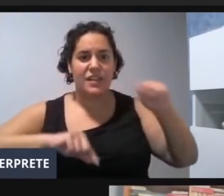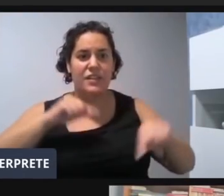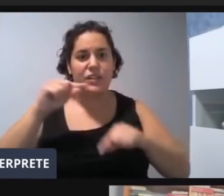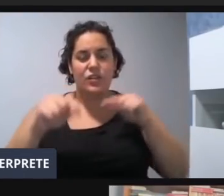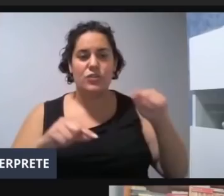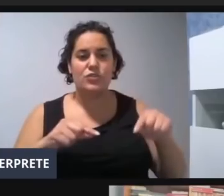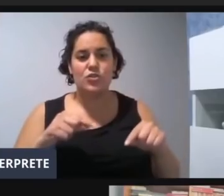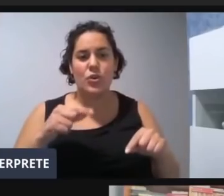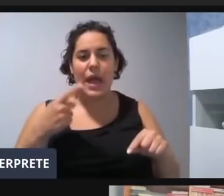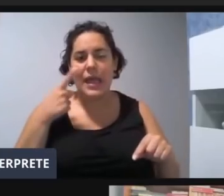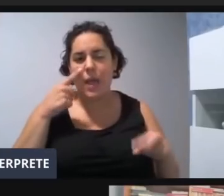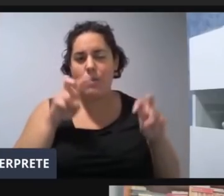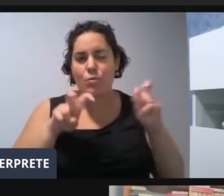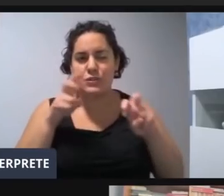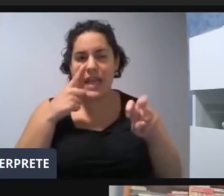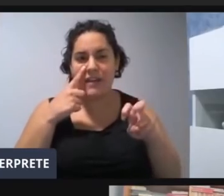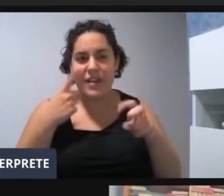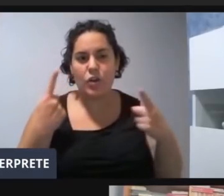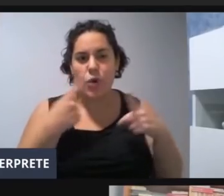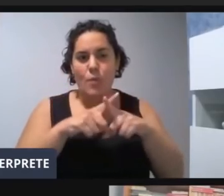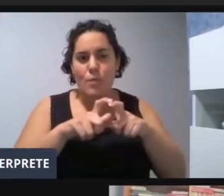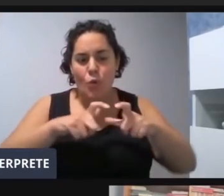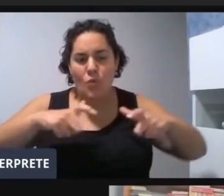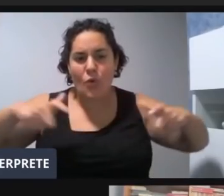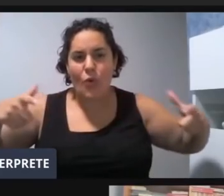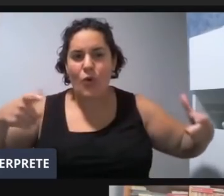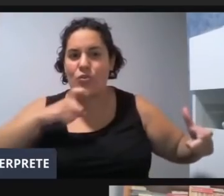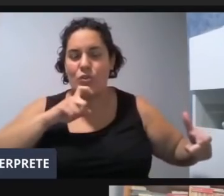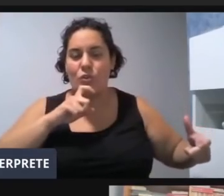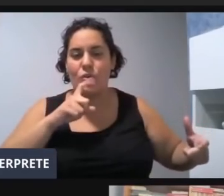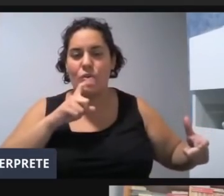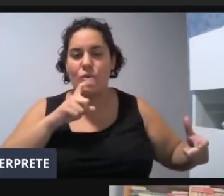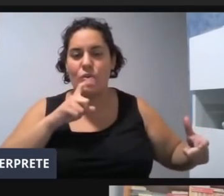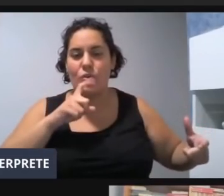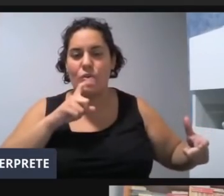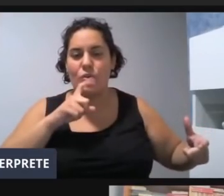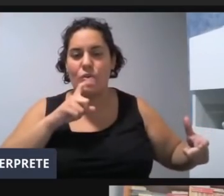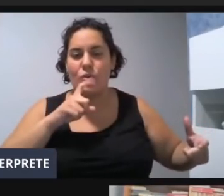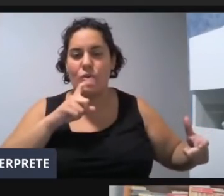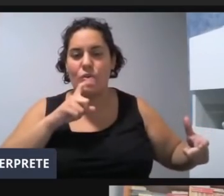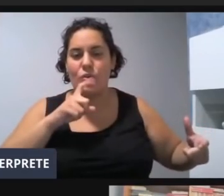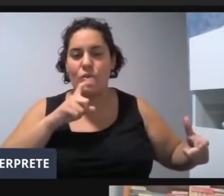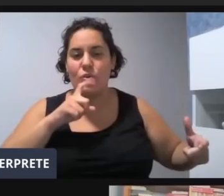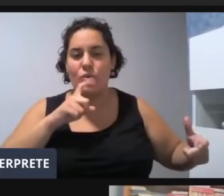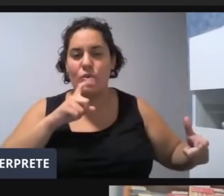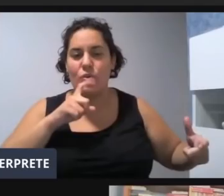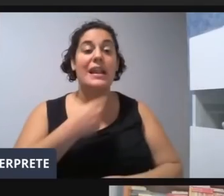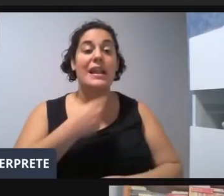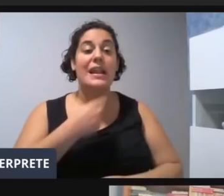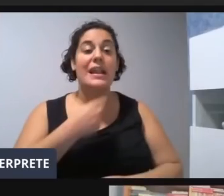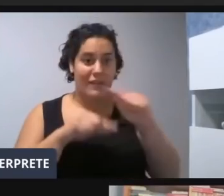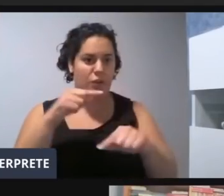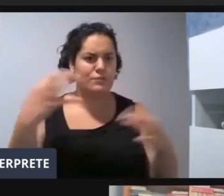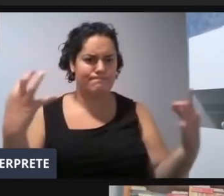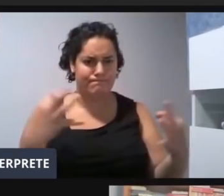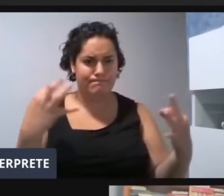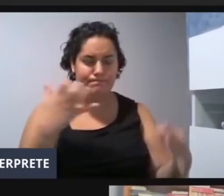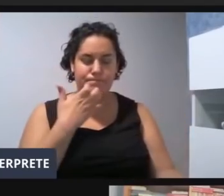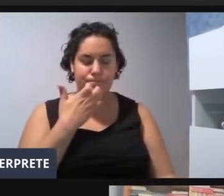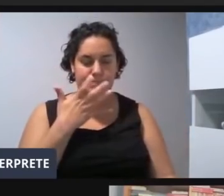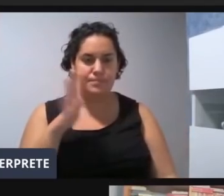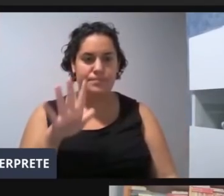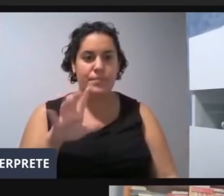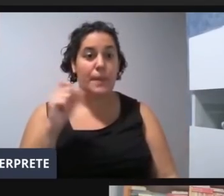Y con las vacunas pasa lo mismo. ¿Qué pasa con las vacunas de coronavirus? Pues las vacunas de coronavirus Primero, hay que probarla,